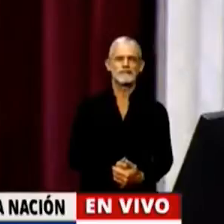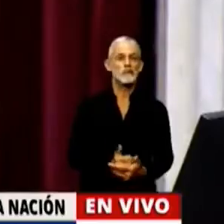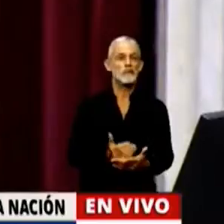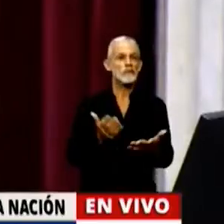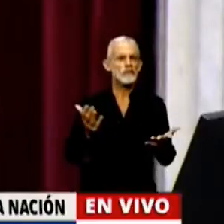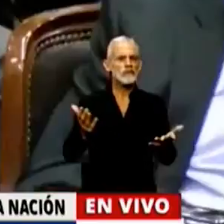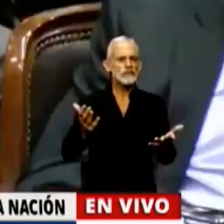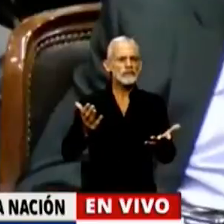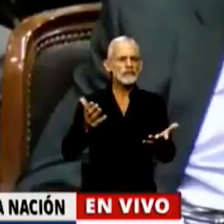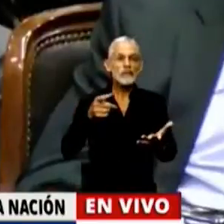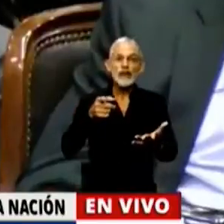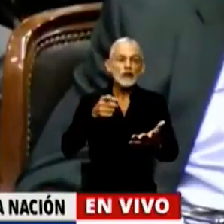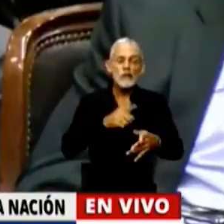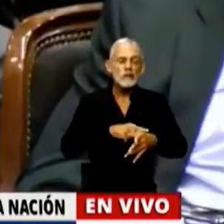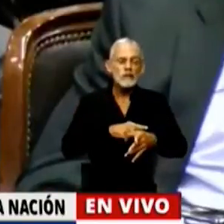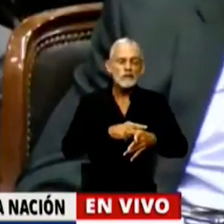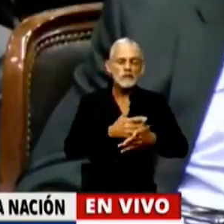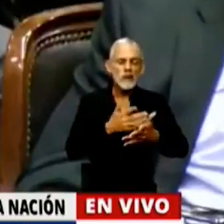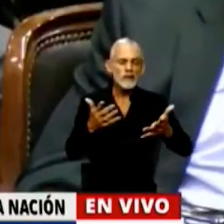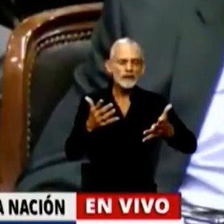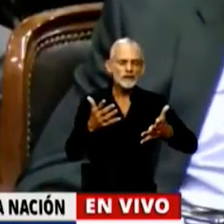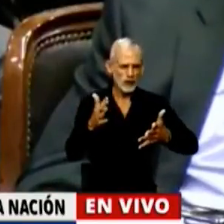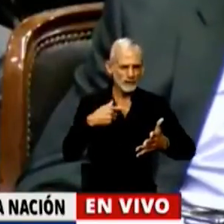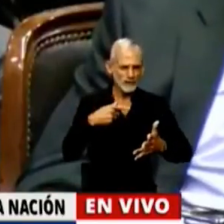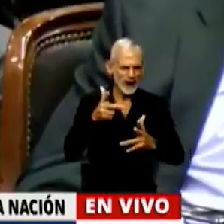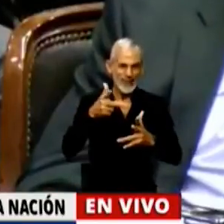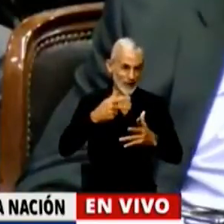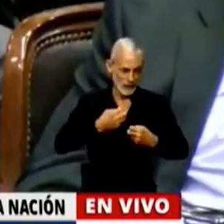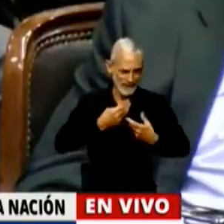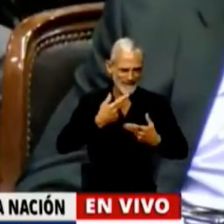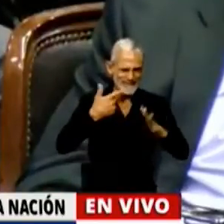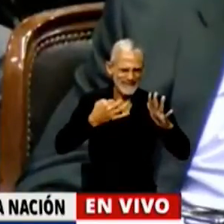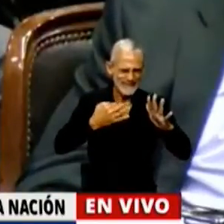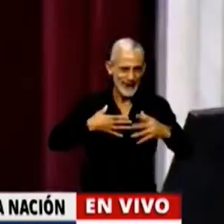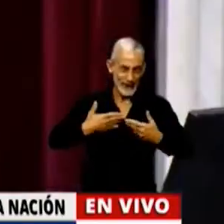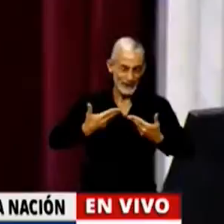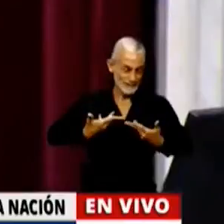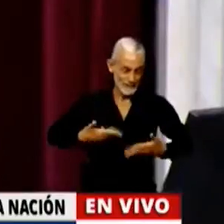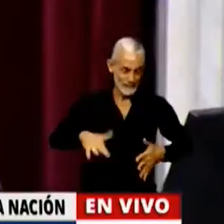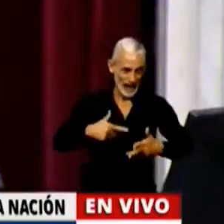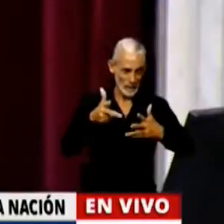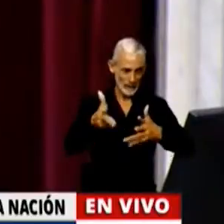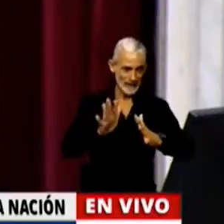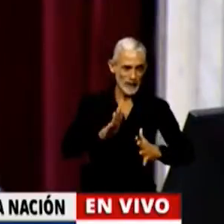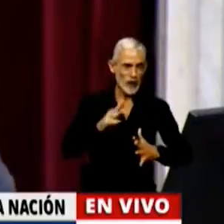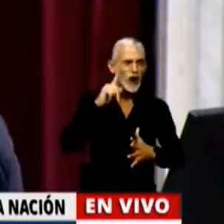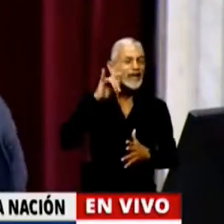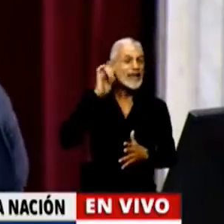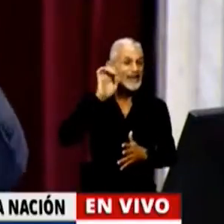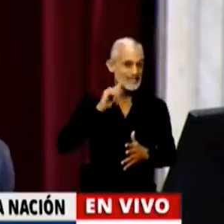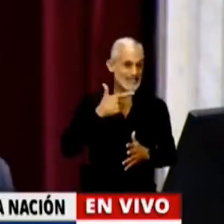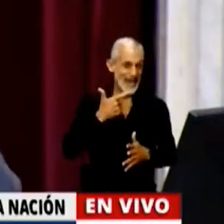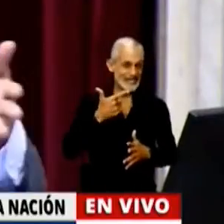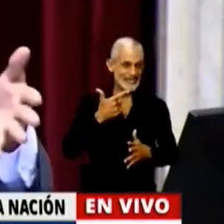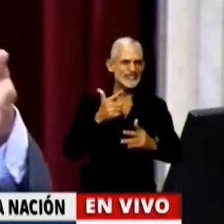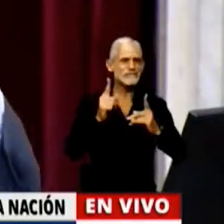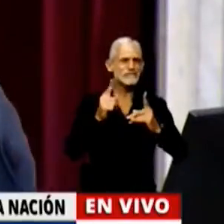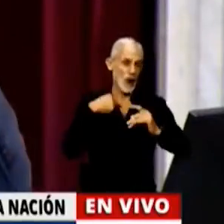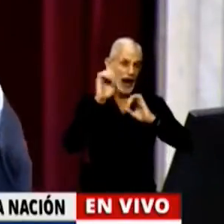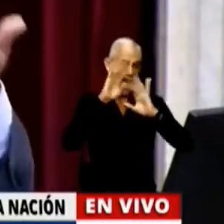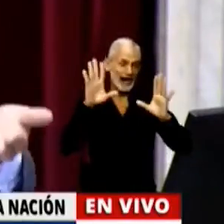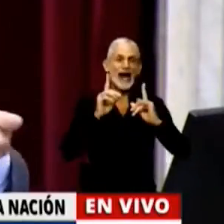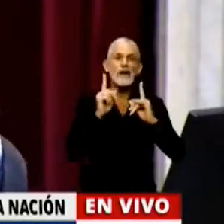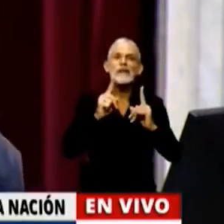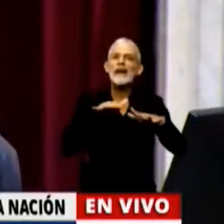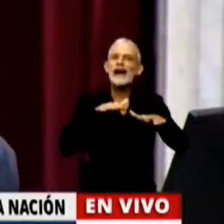es uno. Le voy a decir la verdad, diputado Iglesias. En la misma, quiero aclarar que en la